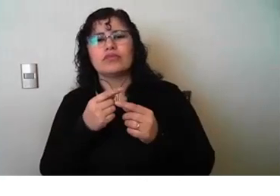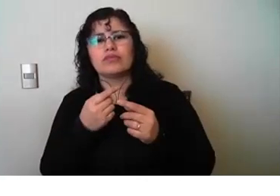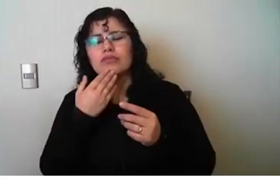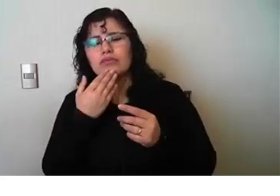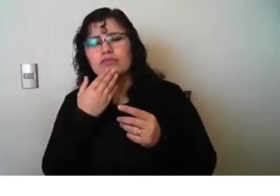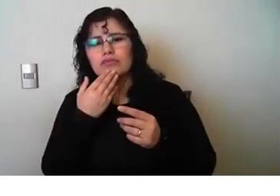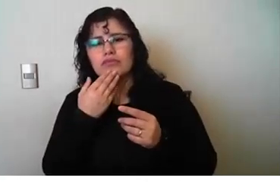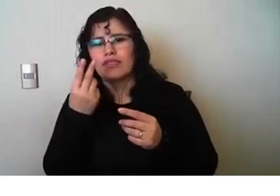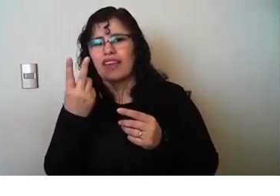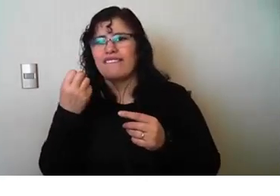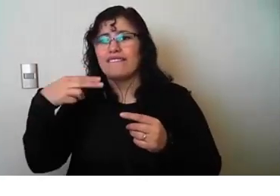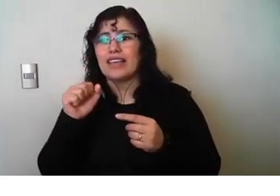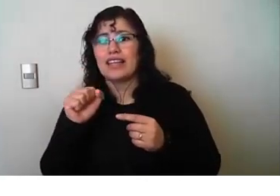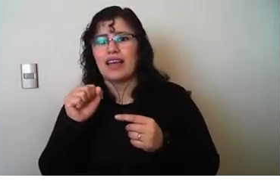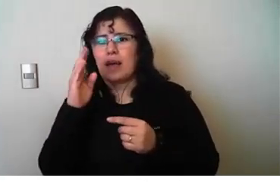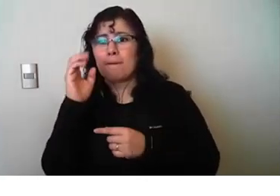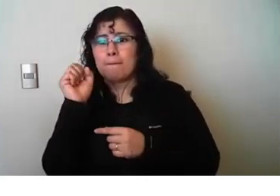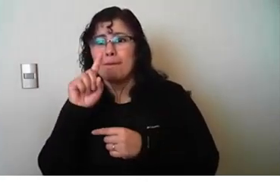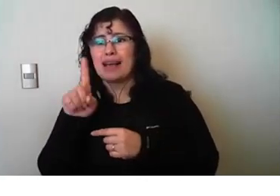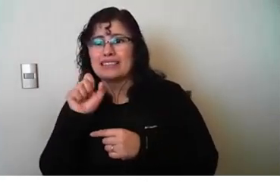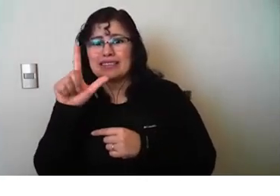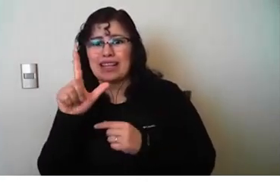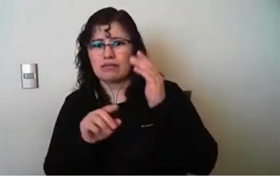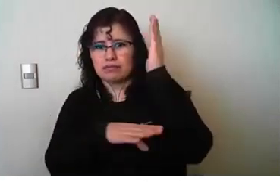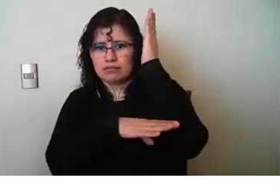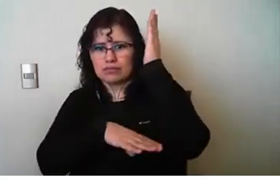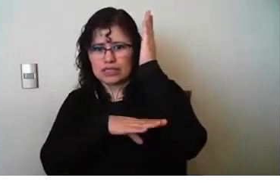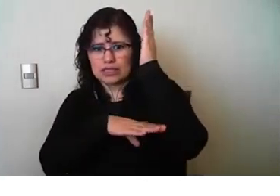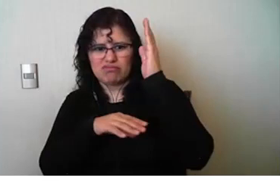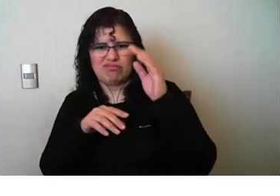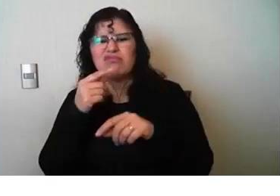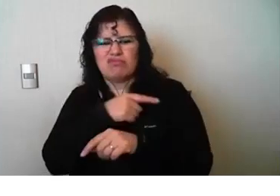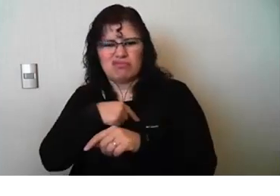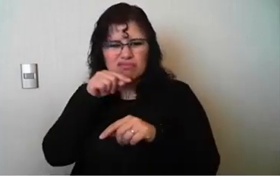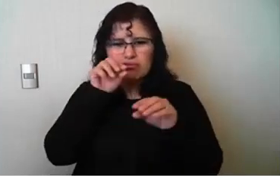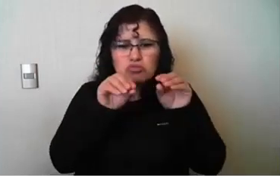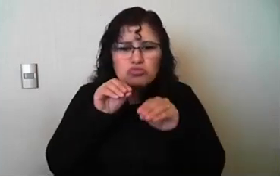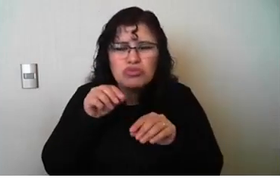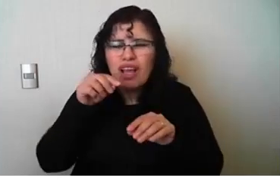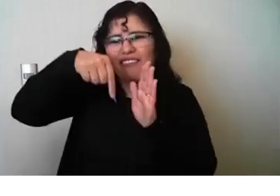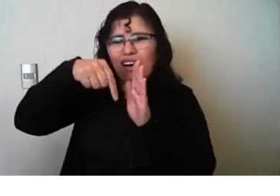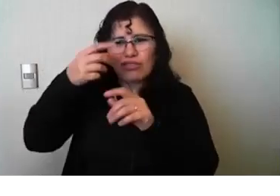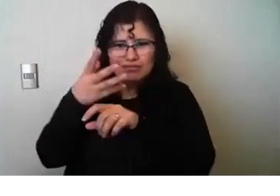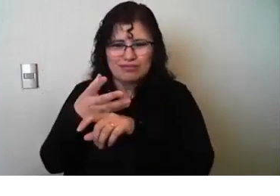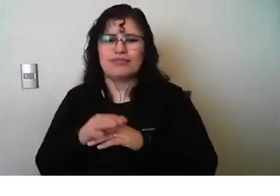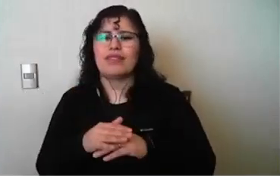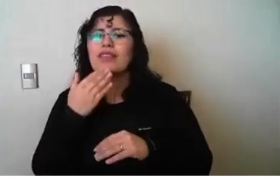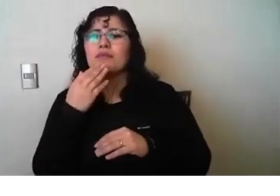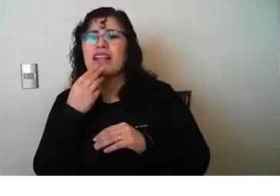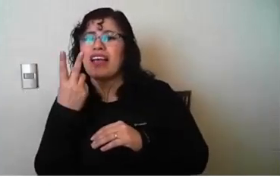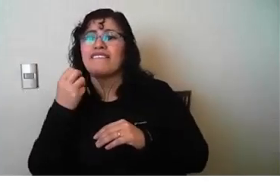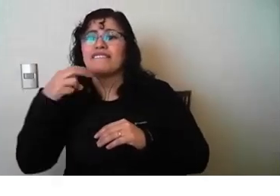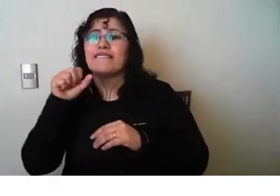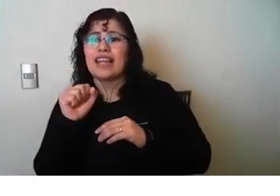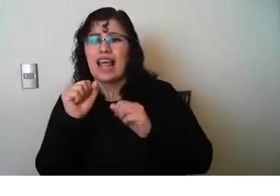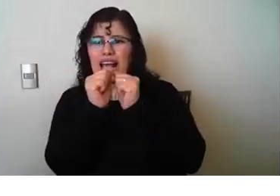vena basal, que está ahí, bueno, acá están los nombres en todo caso, y la vena cerebral mayor.